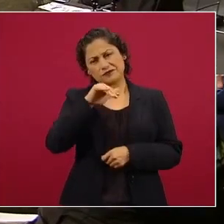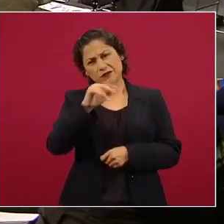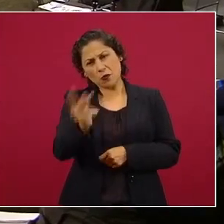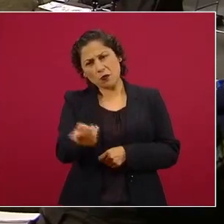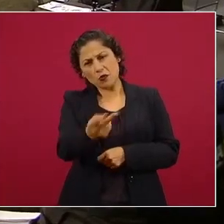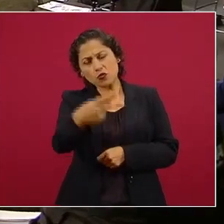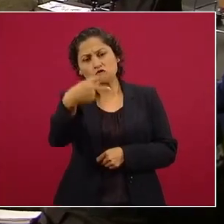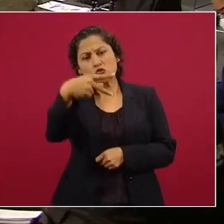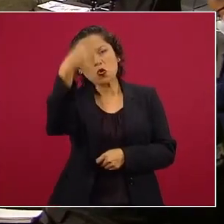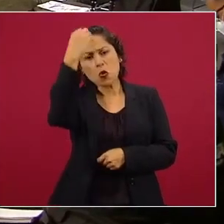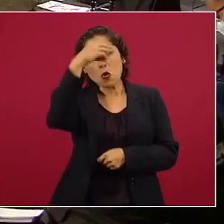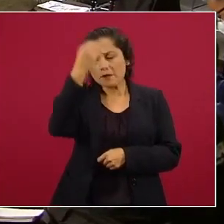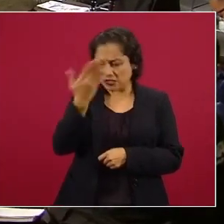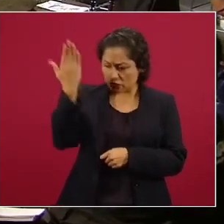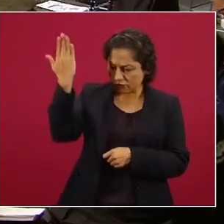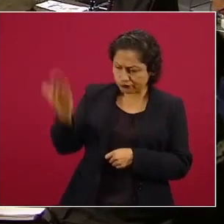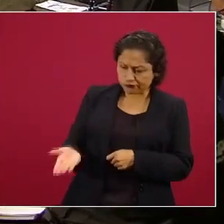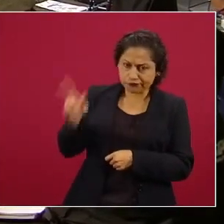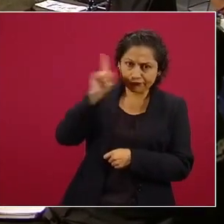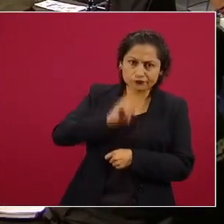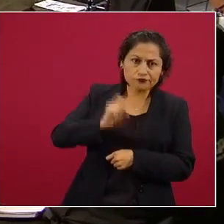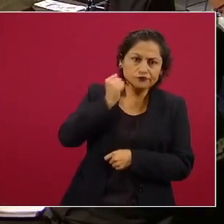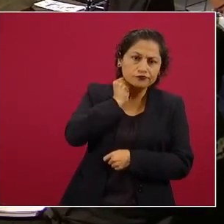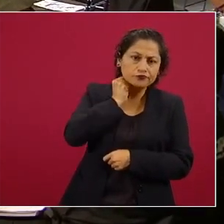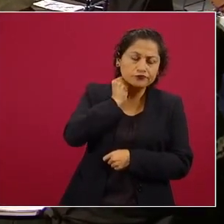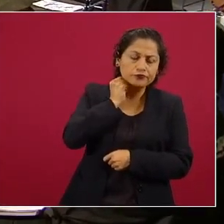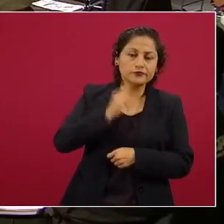esta actitud, presidente?